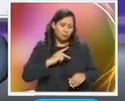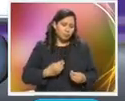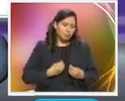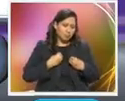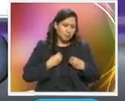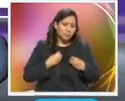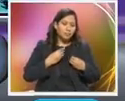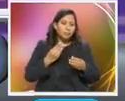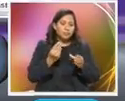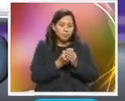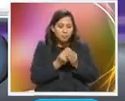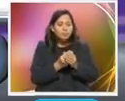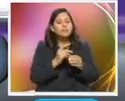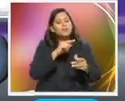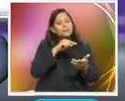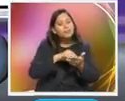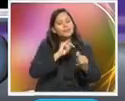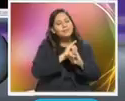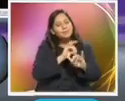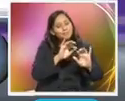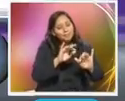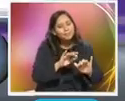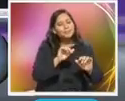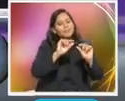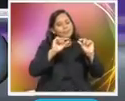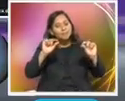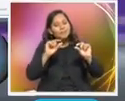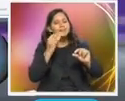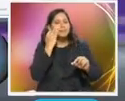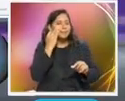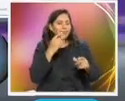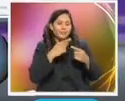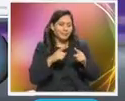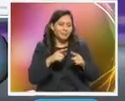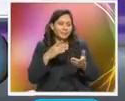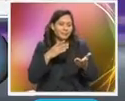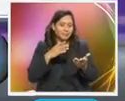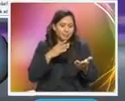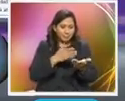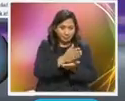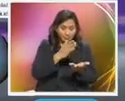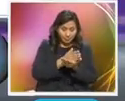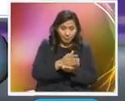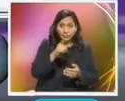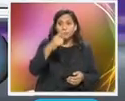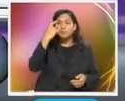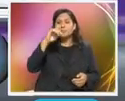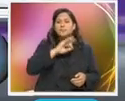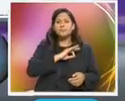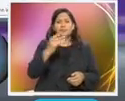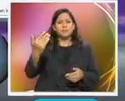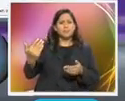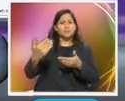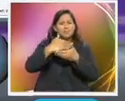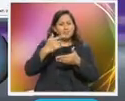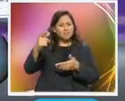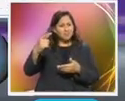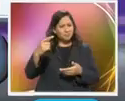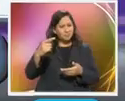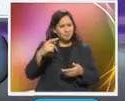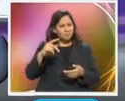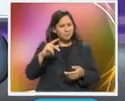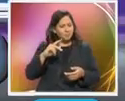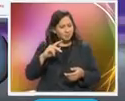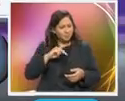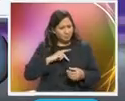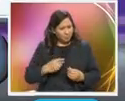línea, qué sitios visitas, qué links en Facebook, ¿no? Accedes para poder integrar una publicidad a tu